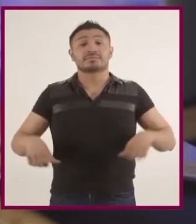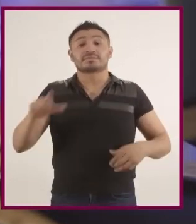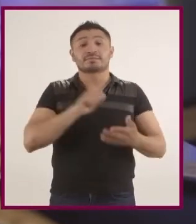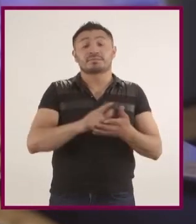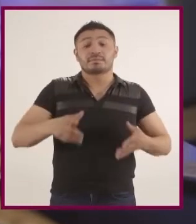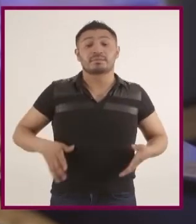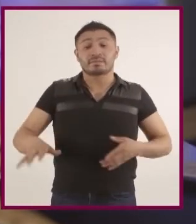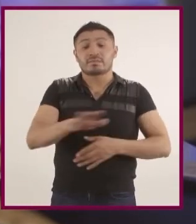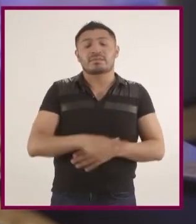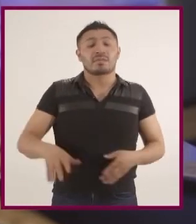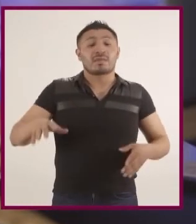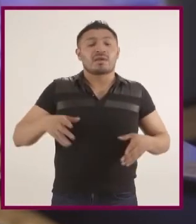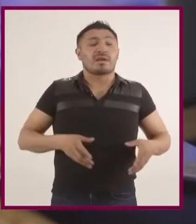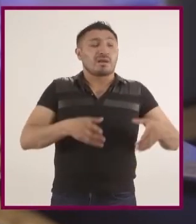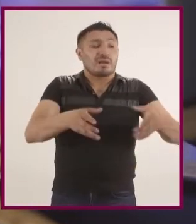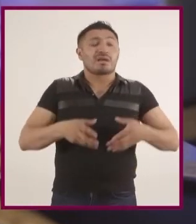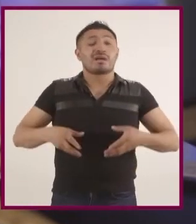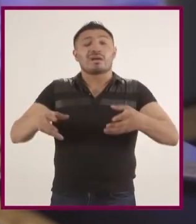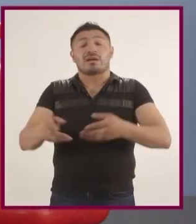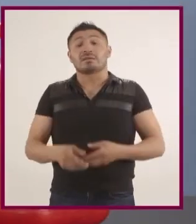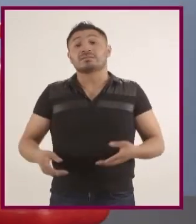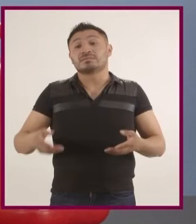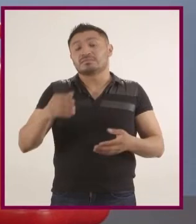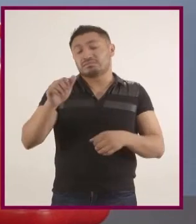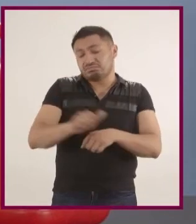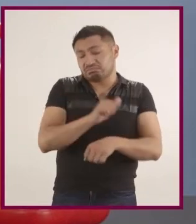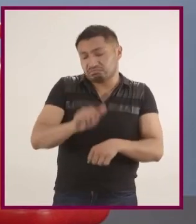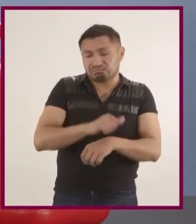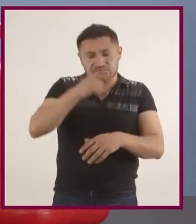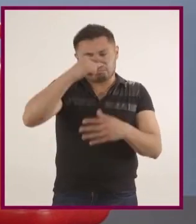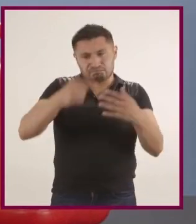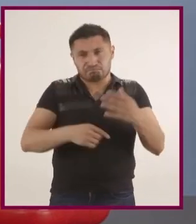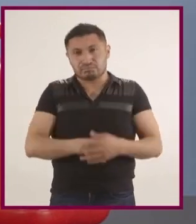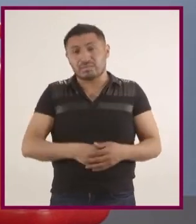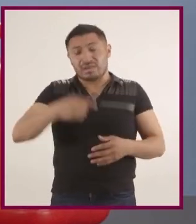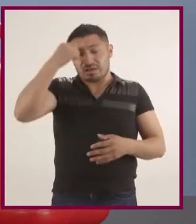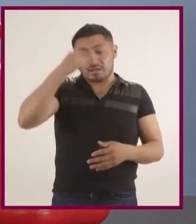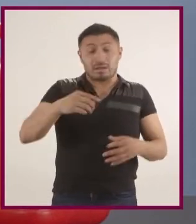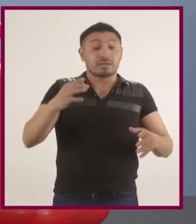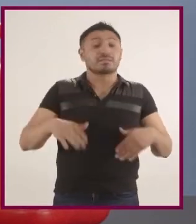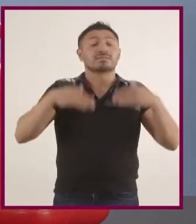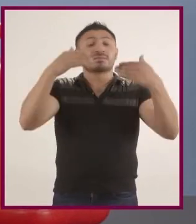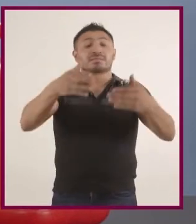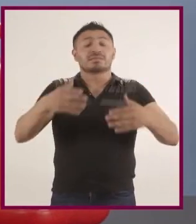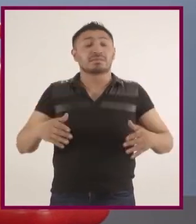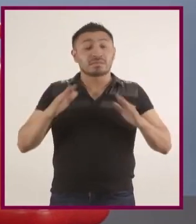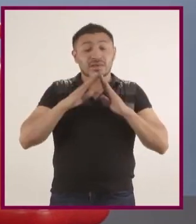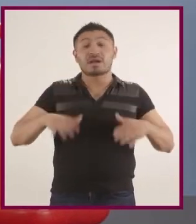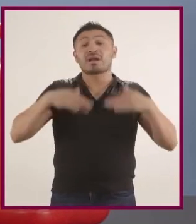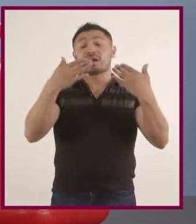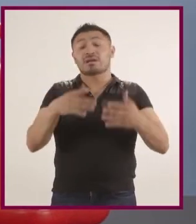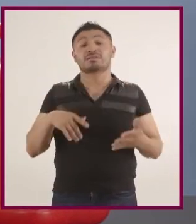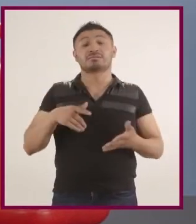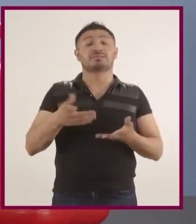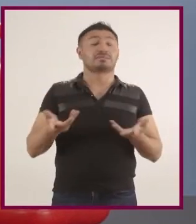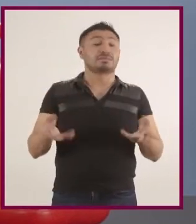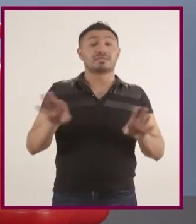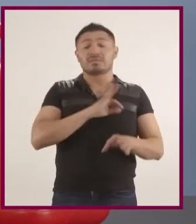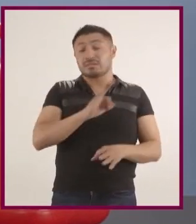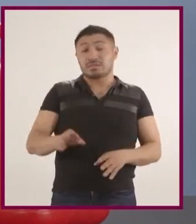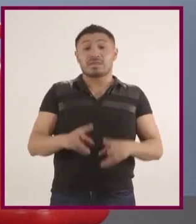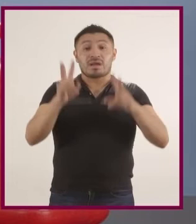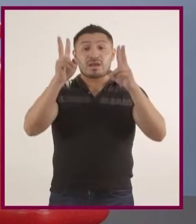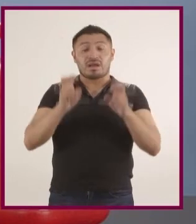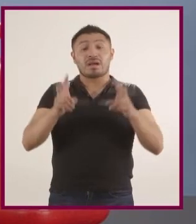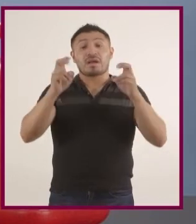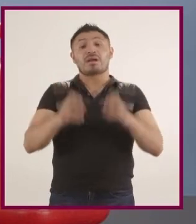la banqueta regar plantas o lavar el coche para ahorrar agua desde el exterior de la casa se puede implementar un sistema de captación de agua de